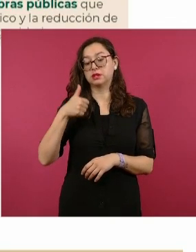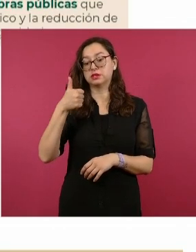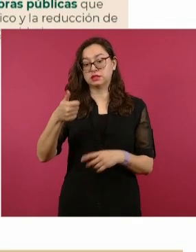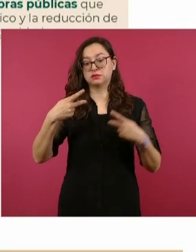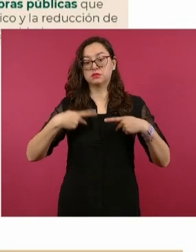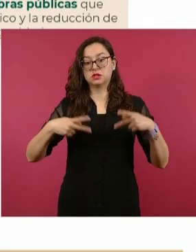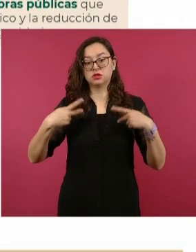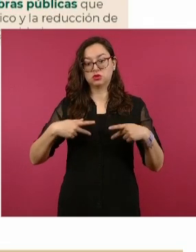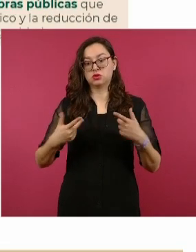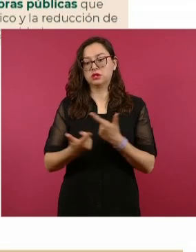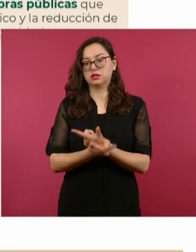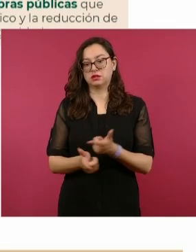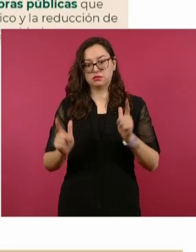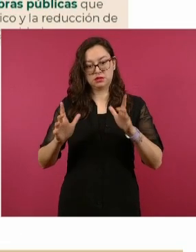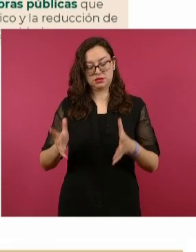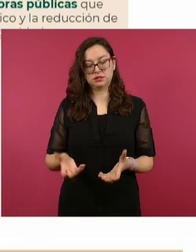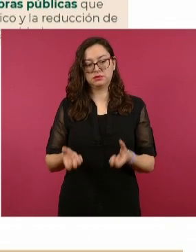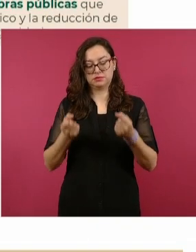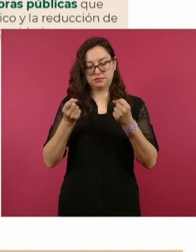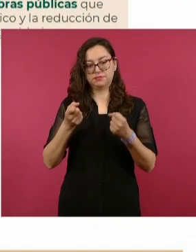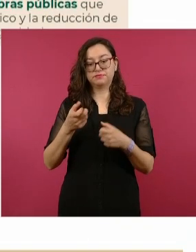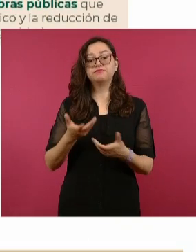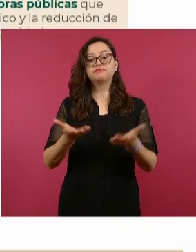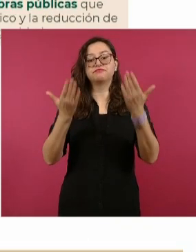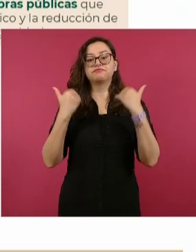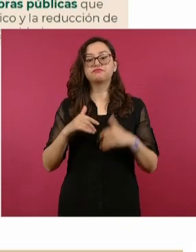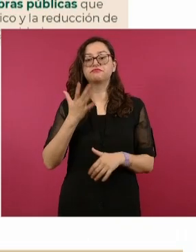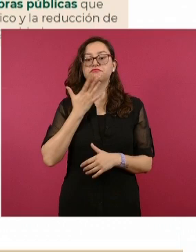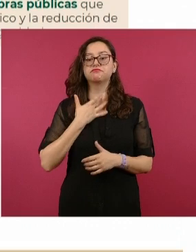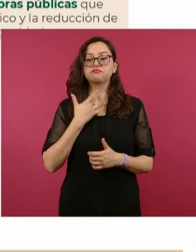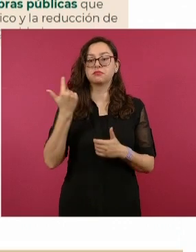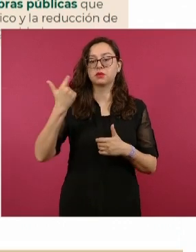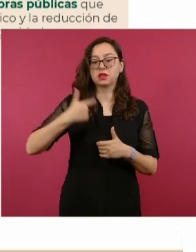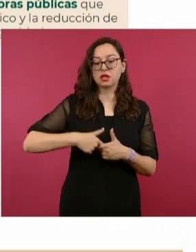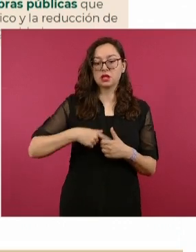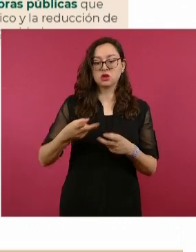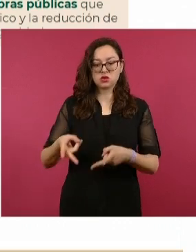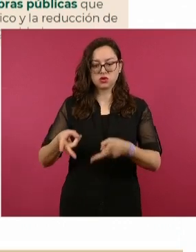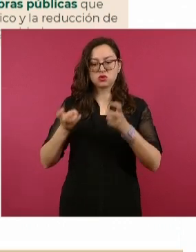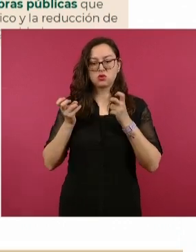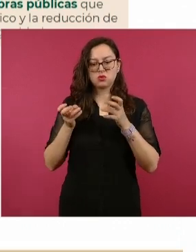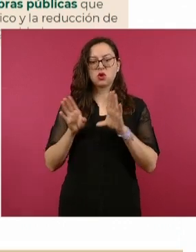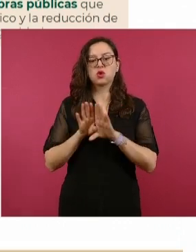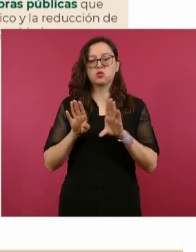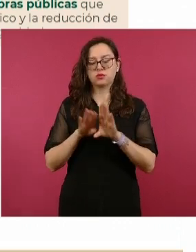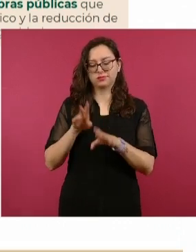de robo de hidrocarburos. Se tiene una disminución de